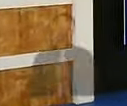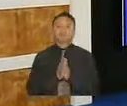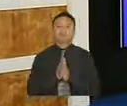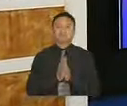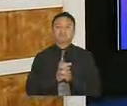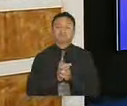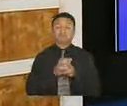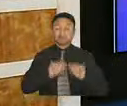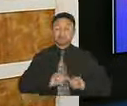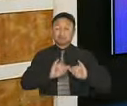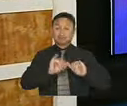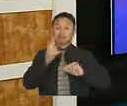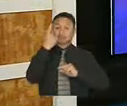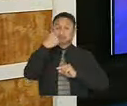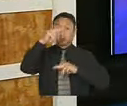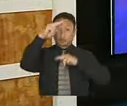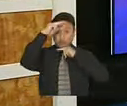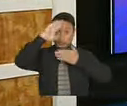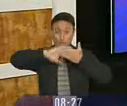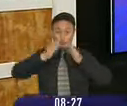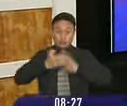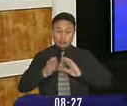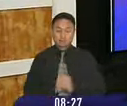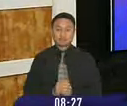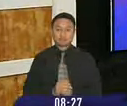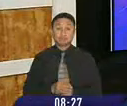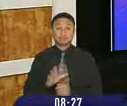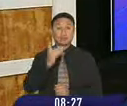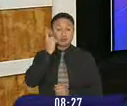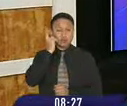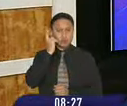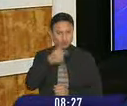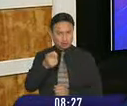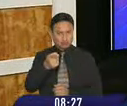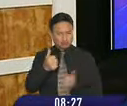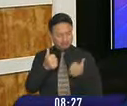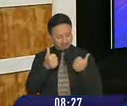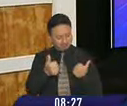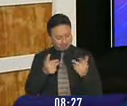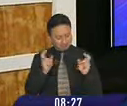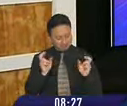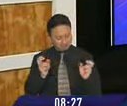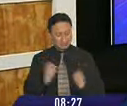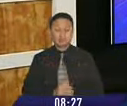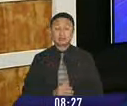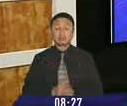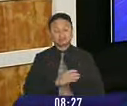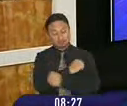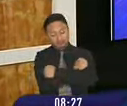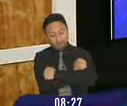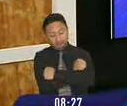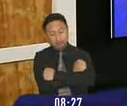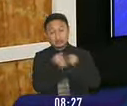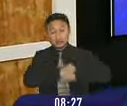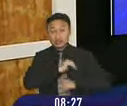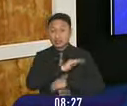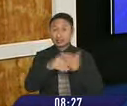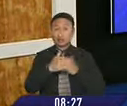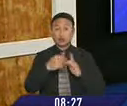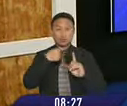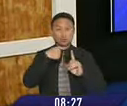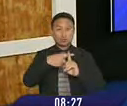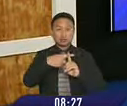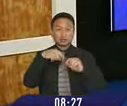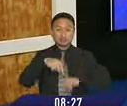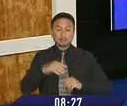en este, el primer noticiero de la comunidad, desayunando vecinos. Rico, ¿ah? ¿Eh? Nuestro abrazo, que las cosas sean